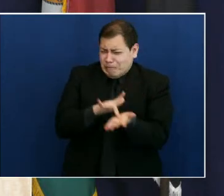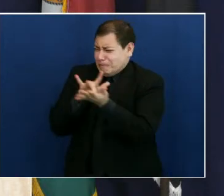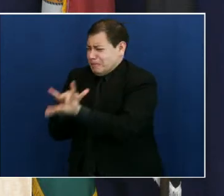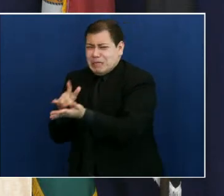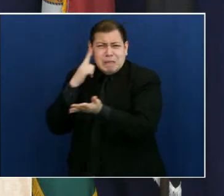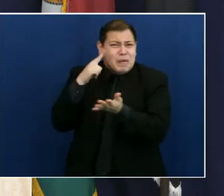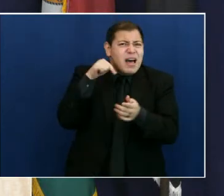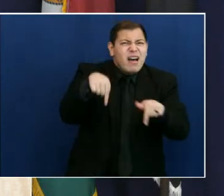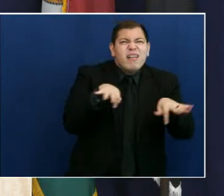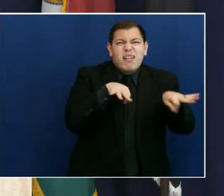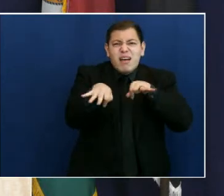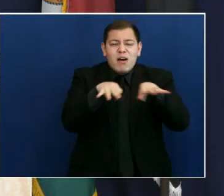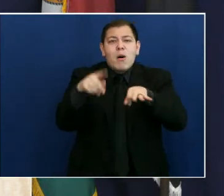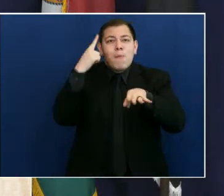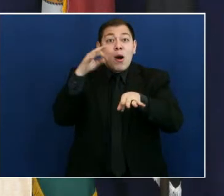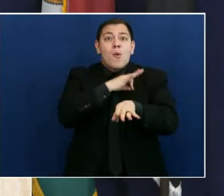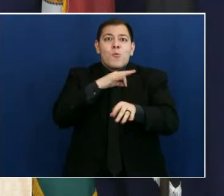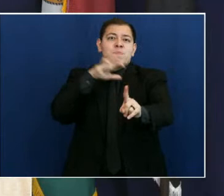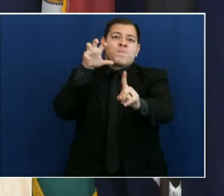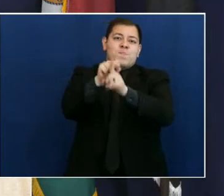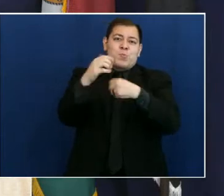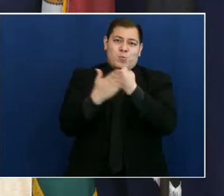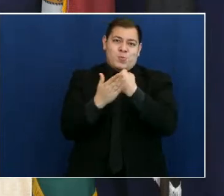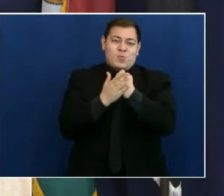este objetivo realidad. Gracias.